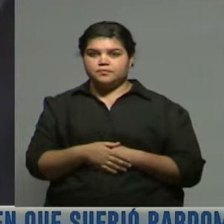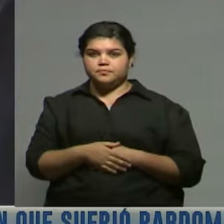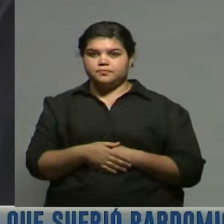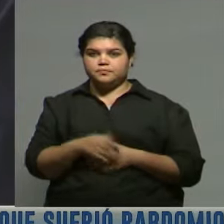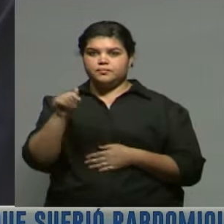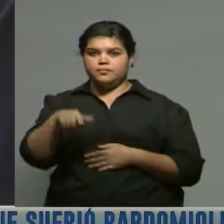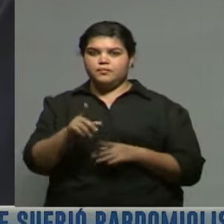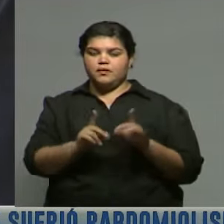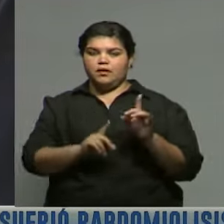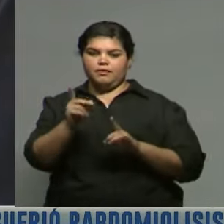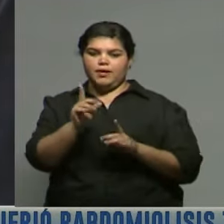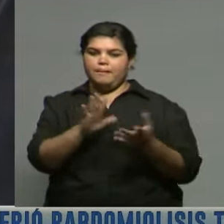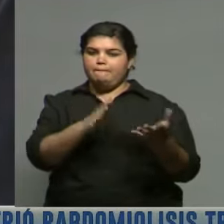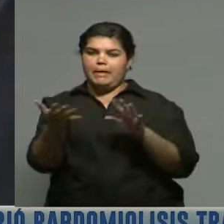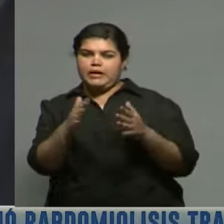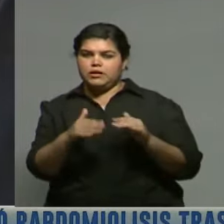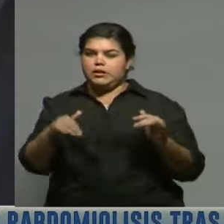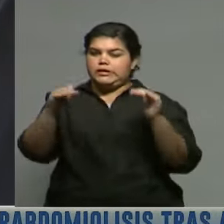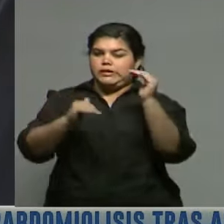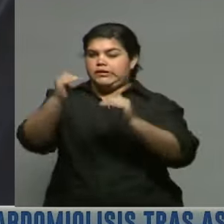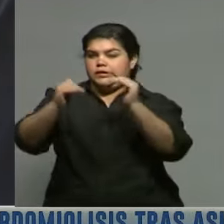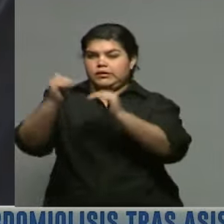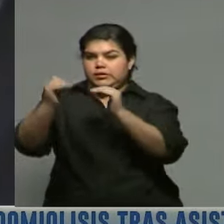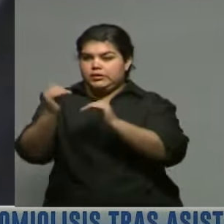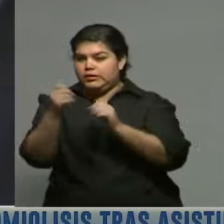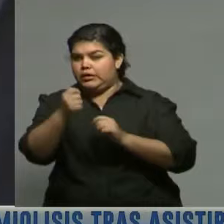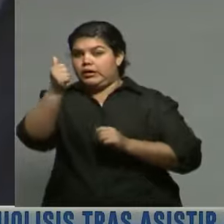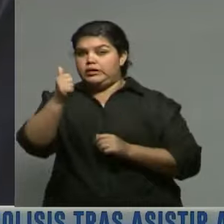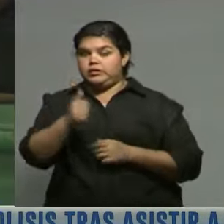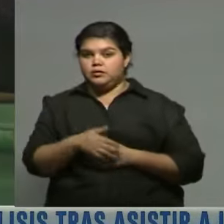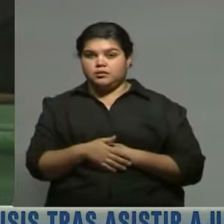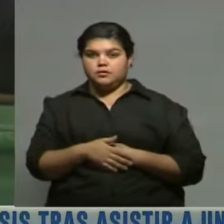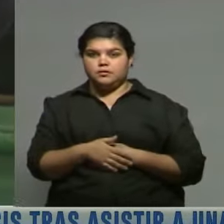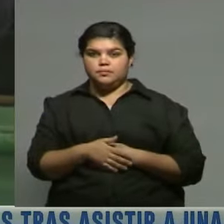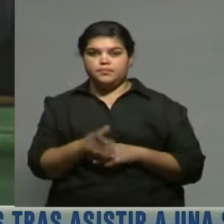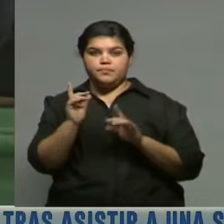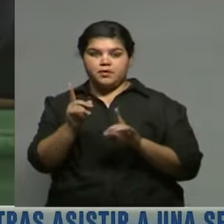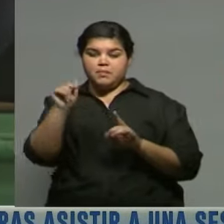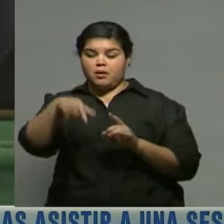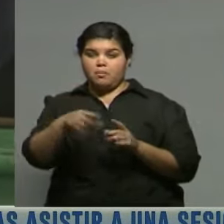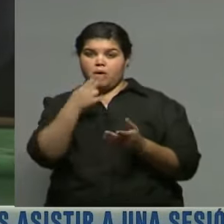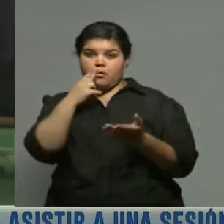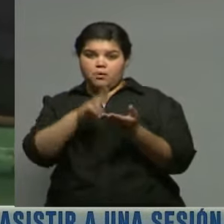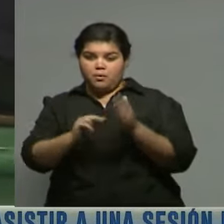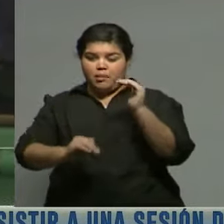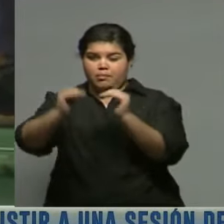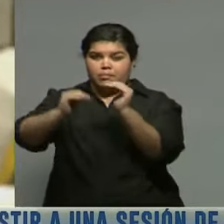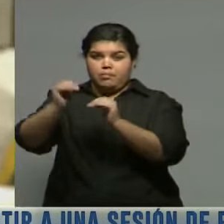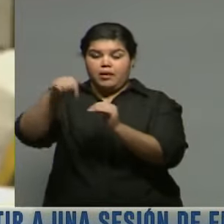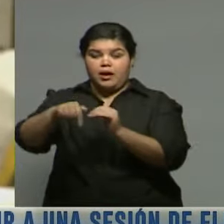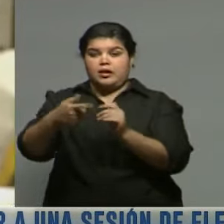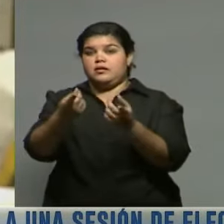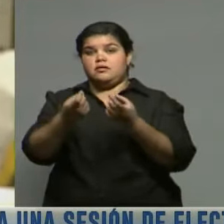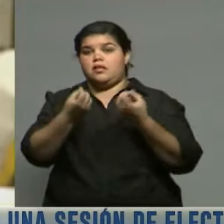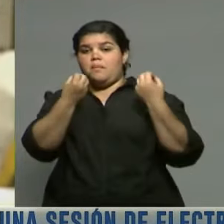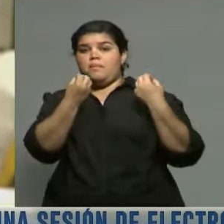ropa, estamos empatando, digamos, y aquí, bajo este gravamen, vamos a tener que empezar a perder